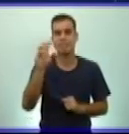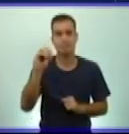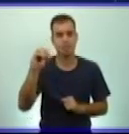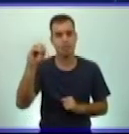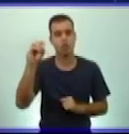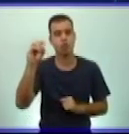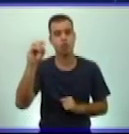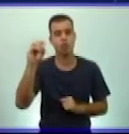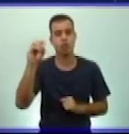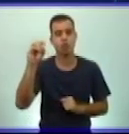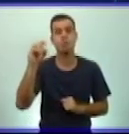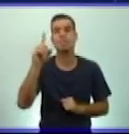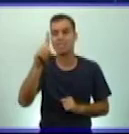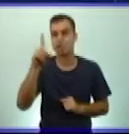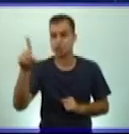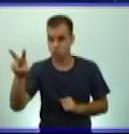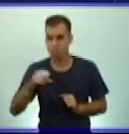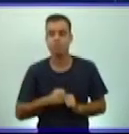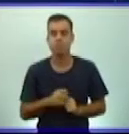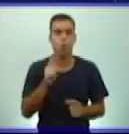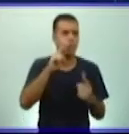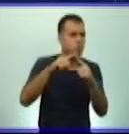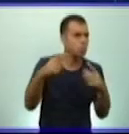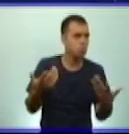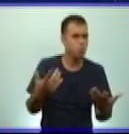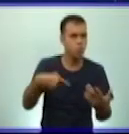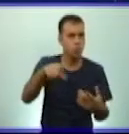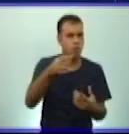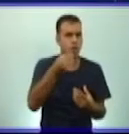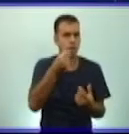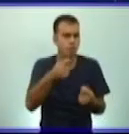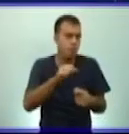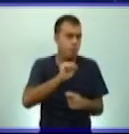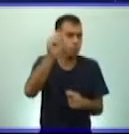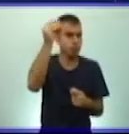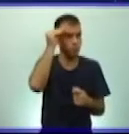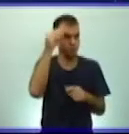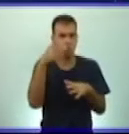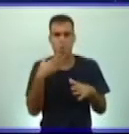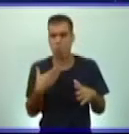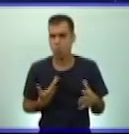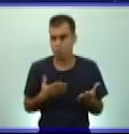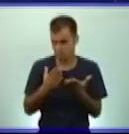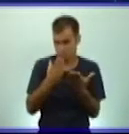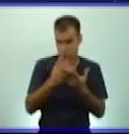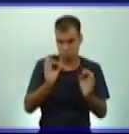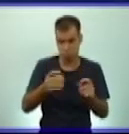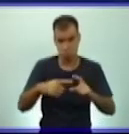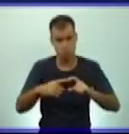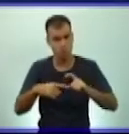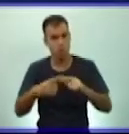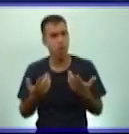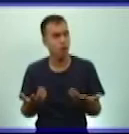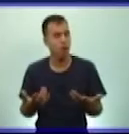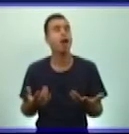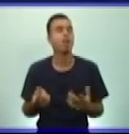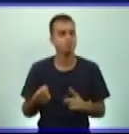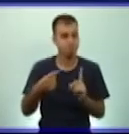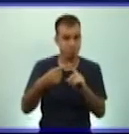112. ¿Cuáles son los objetivos que ustedes deben alcanzar cuando estudien el contenido en casa?